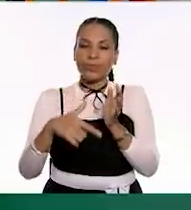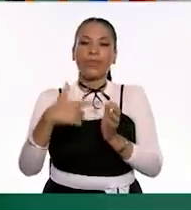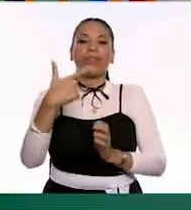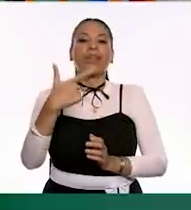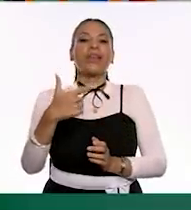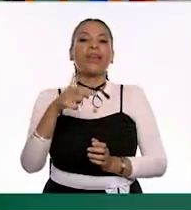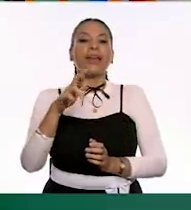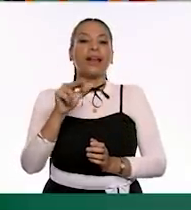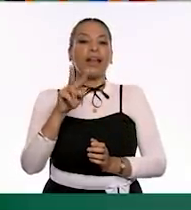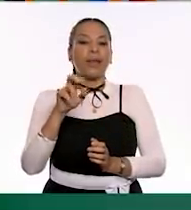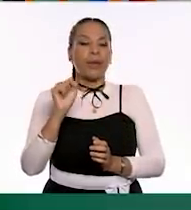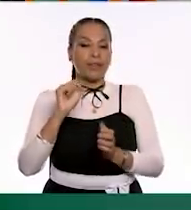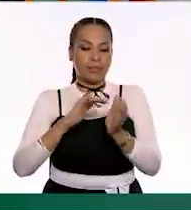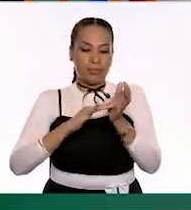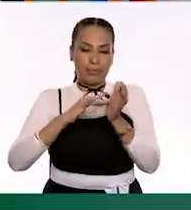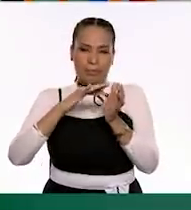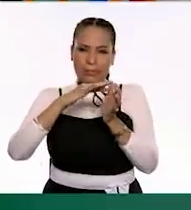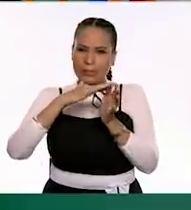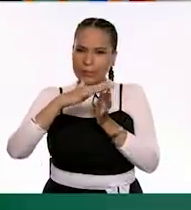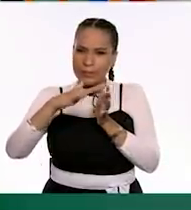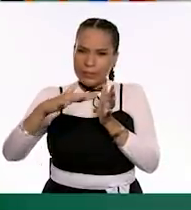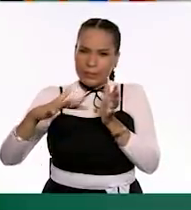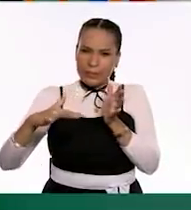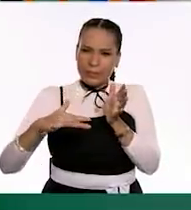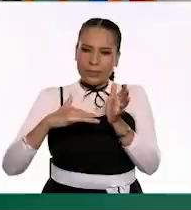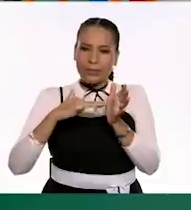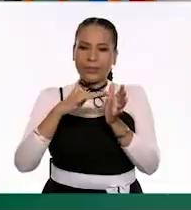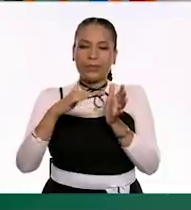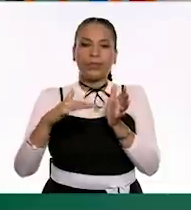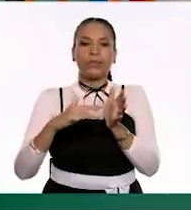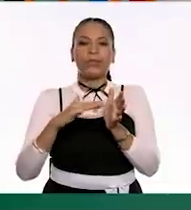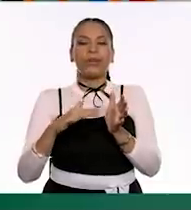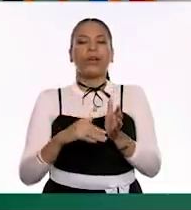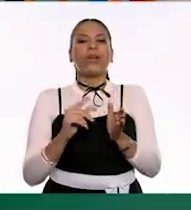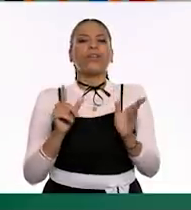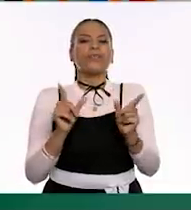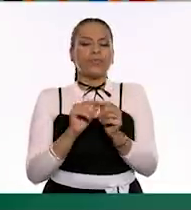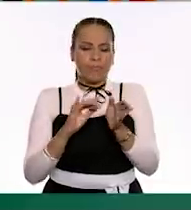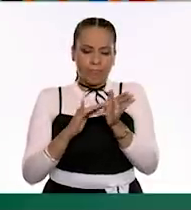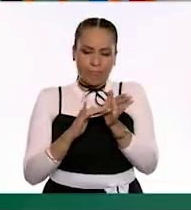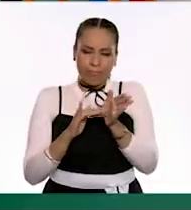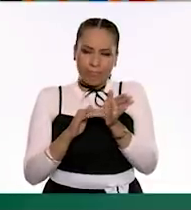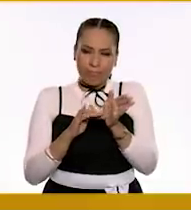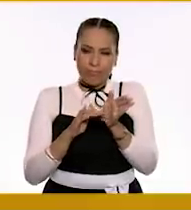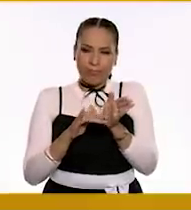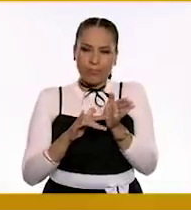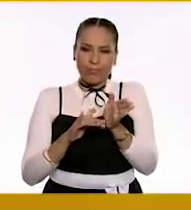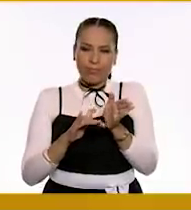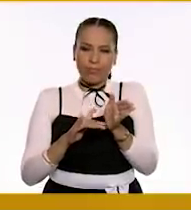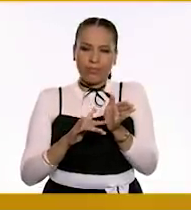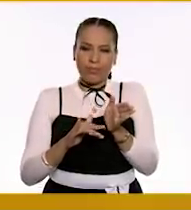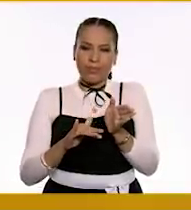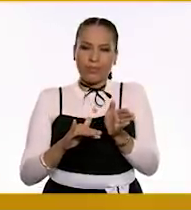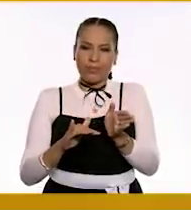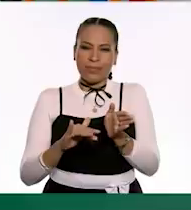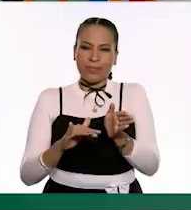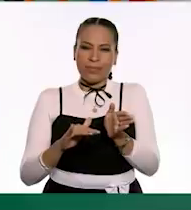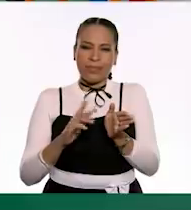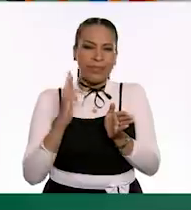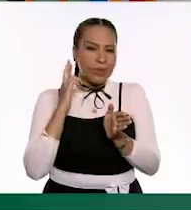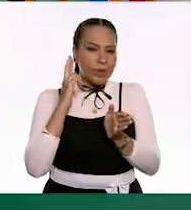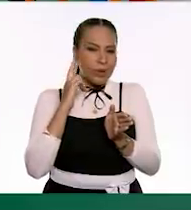graves, porque sus vibraciones son muy amplias. Y cuando las vibraciones son muy cortitas, cortitas, tiqui, tiqui, tiqui, tiqui, tiqui, los sonidos